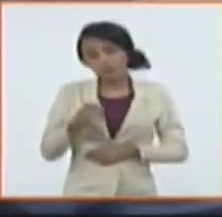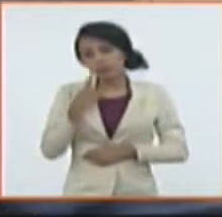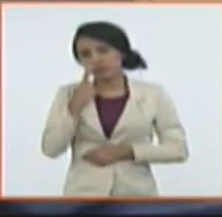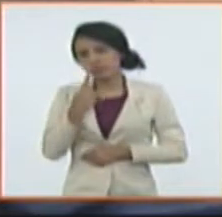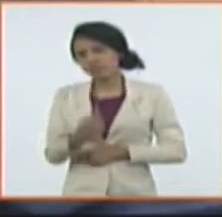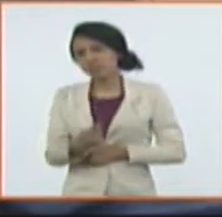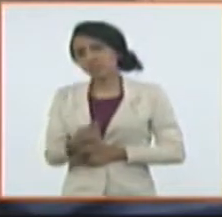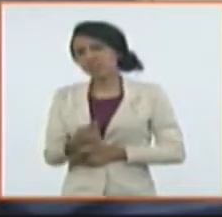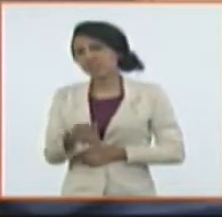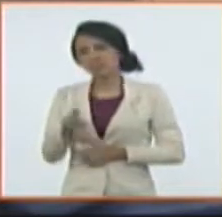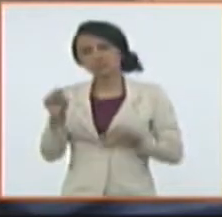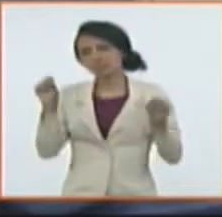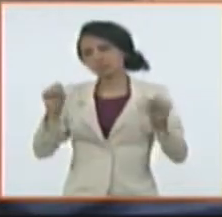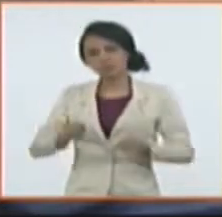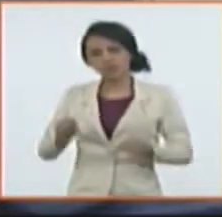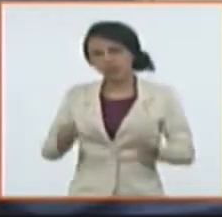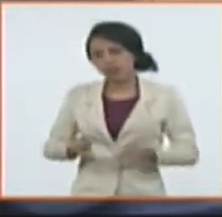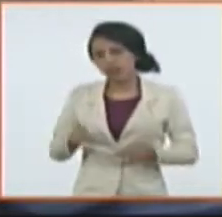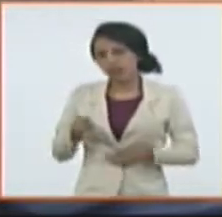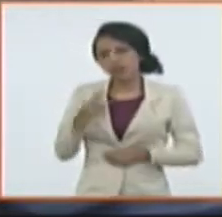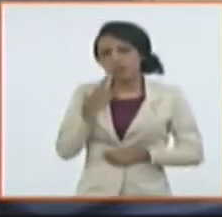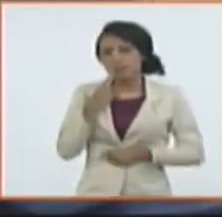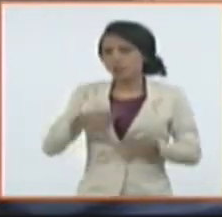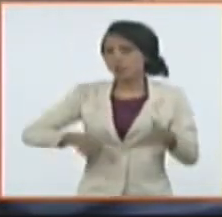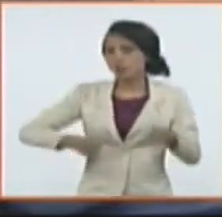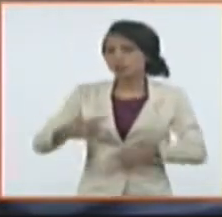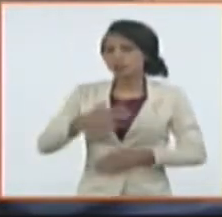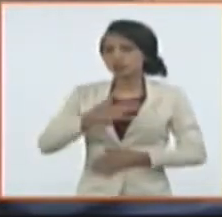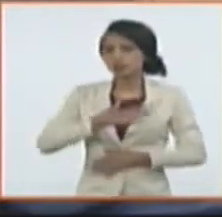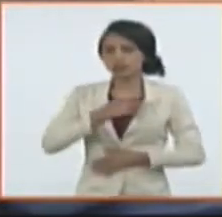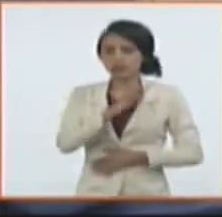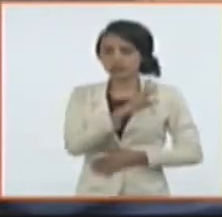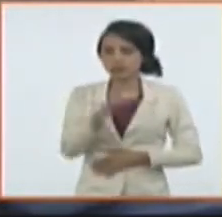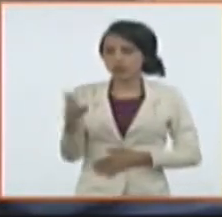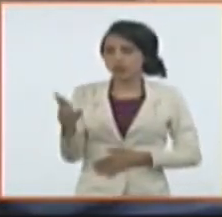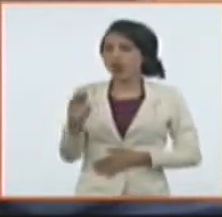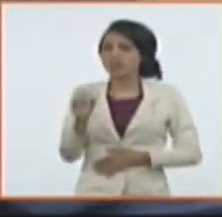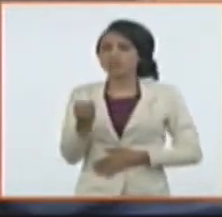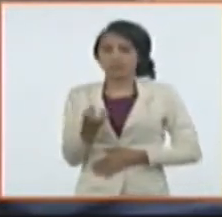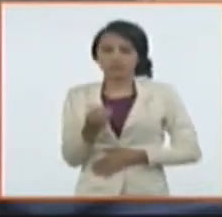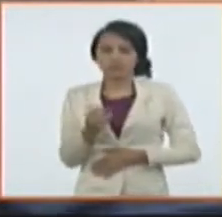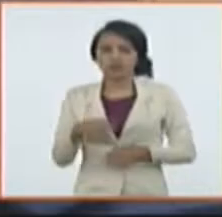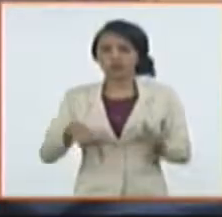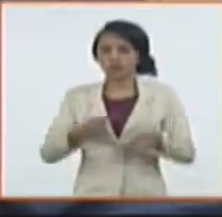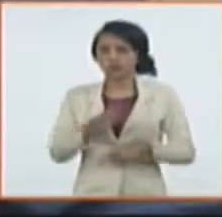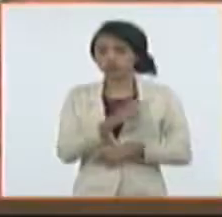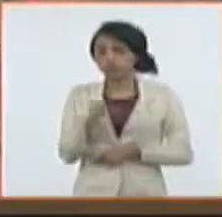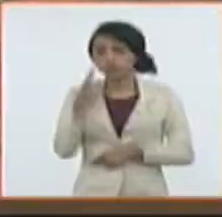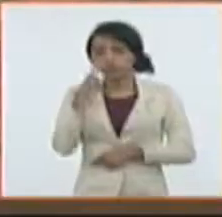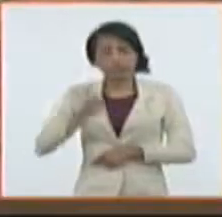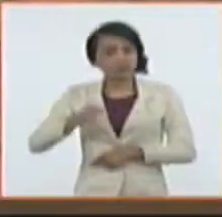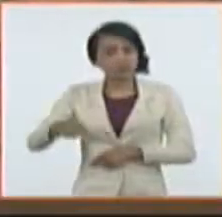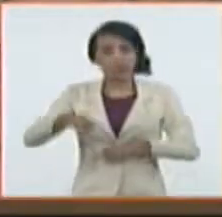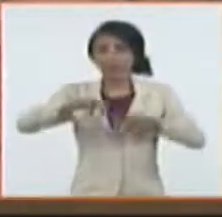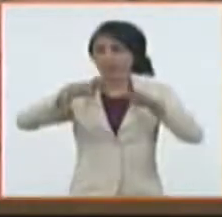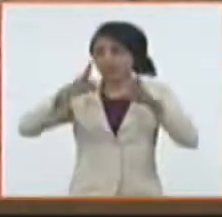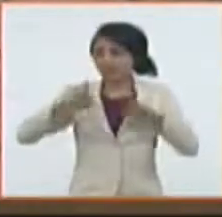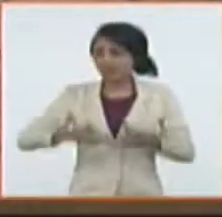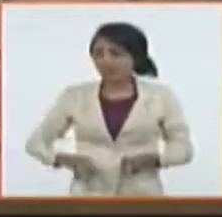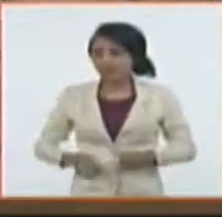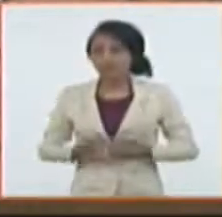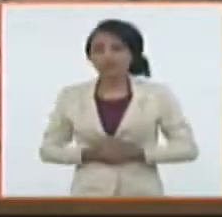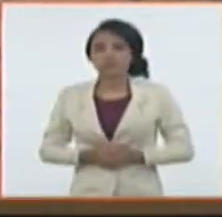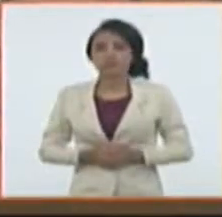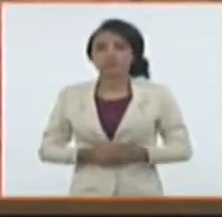y malvada ofensiva para desacreditar la revolución cubana están presentes todos los días en redes sociales, en